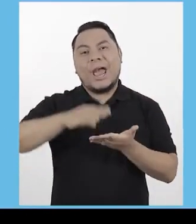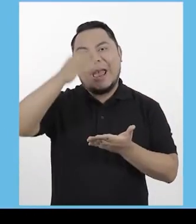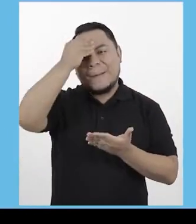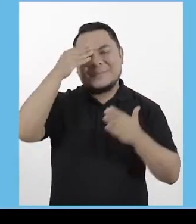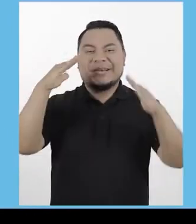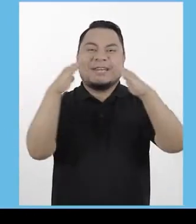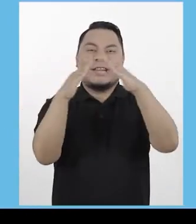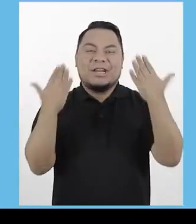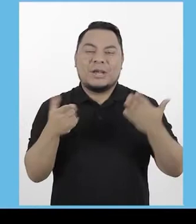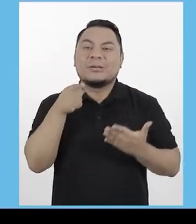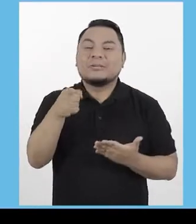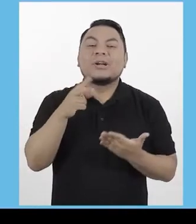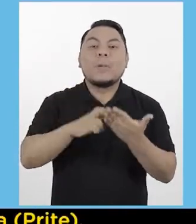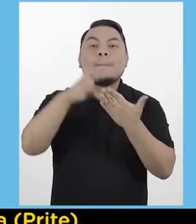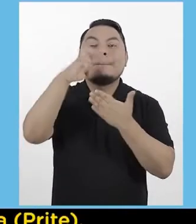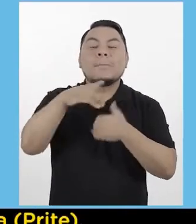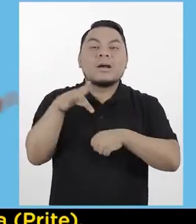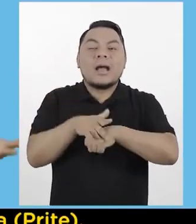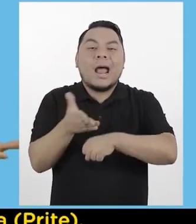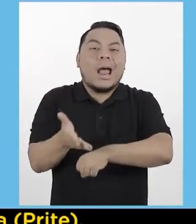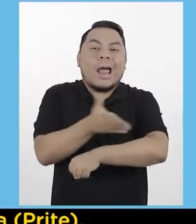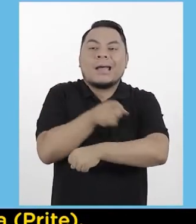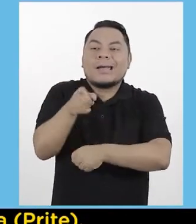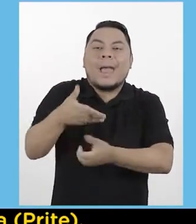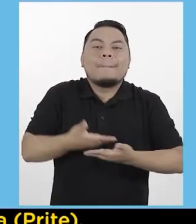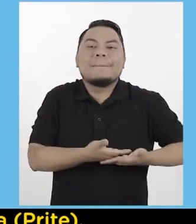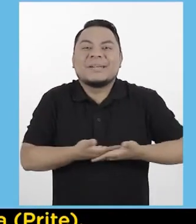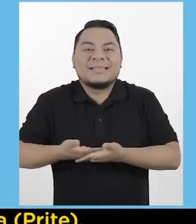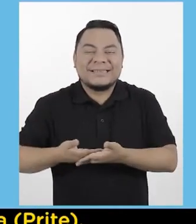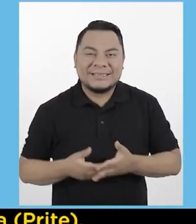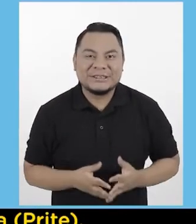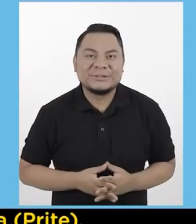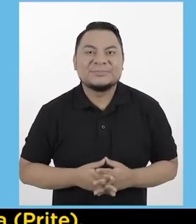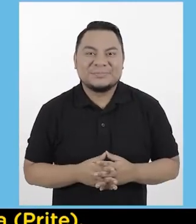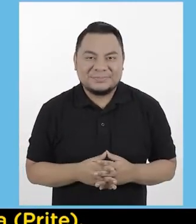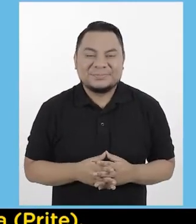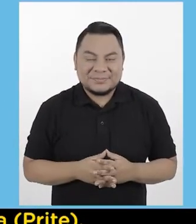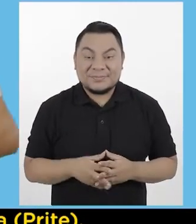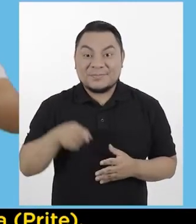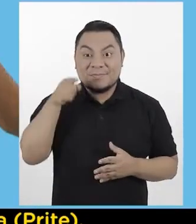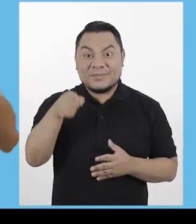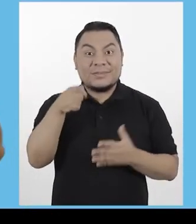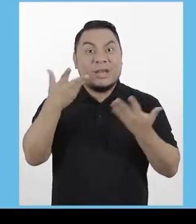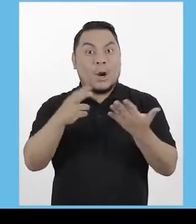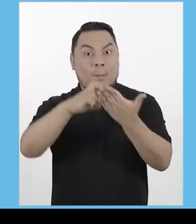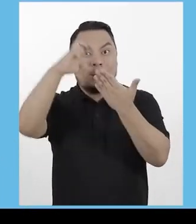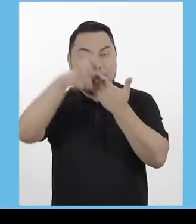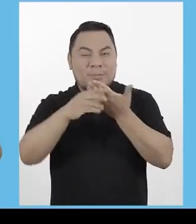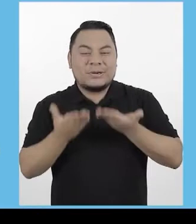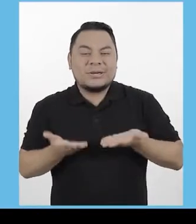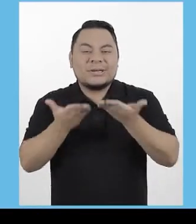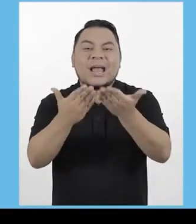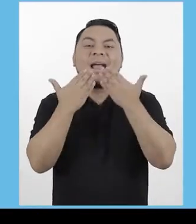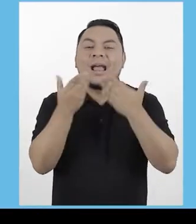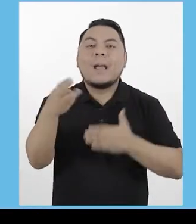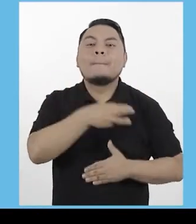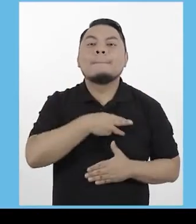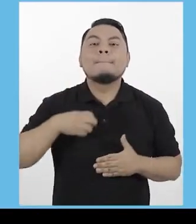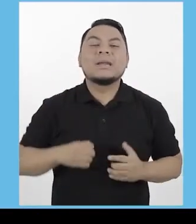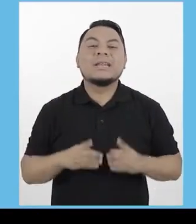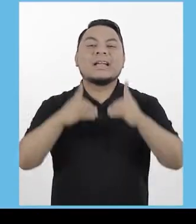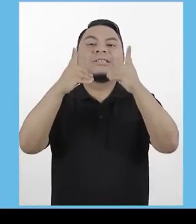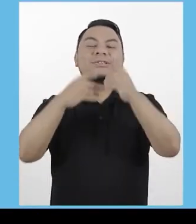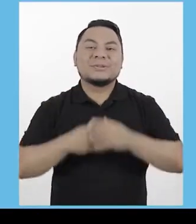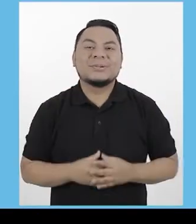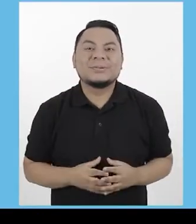de Aprendo en Casa del Programa de Intervención Temprana, PRITE. Este programa llega gracias